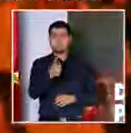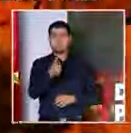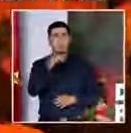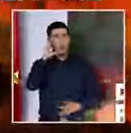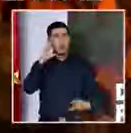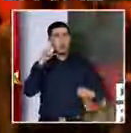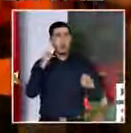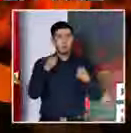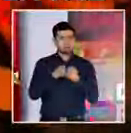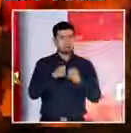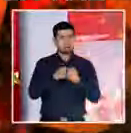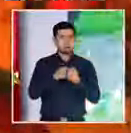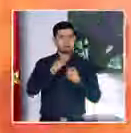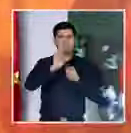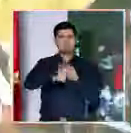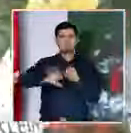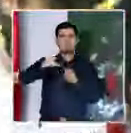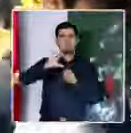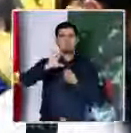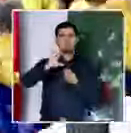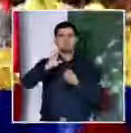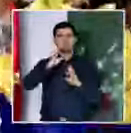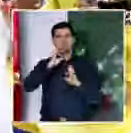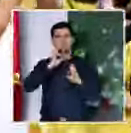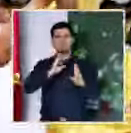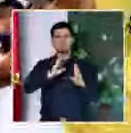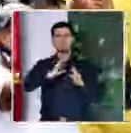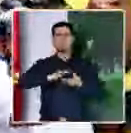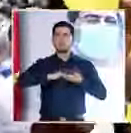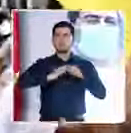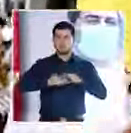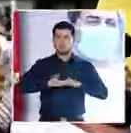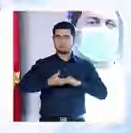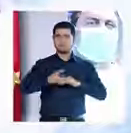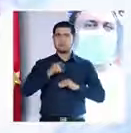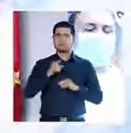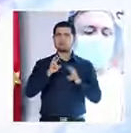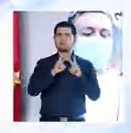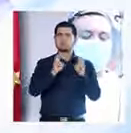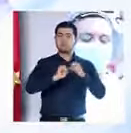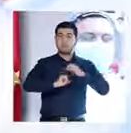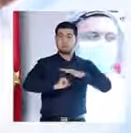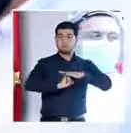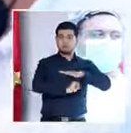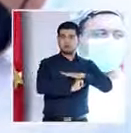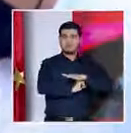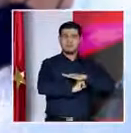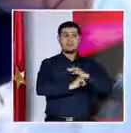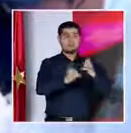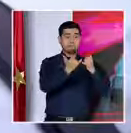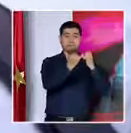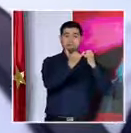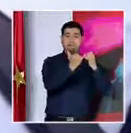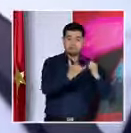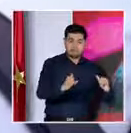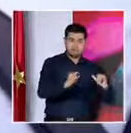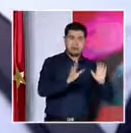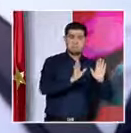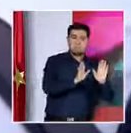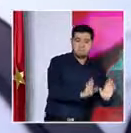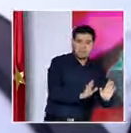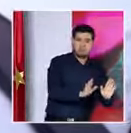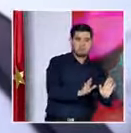Social, Pacto Territorial por la Reconciliación y la Paz, un plan de contingencia basado en el diálogo que nos permitió poner fin al paro y